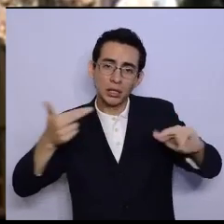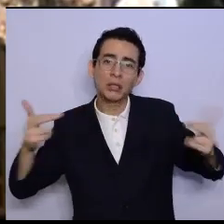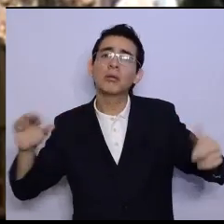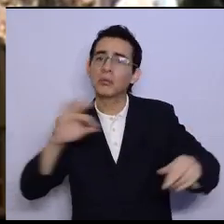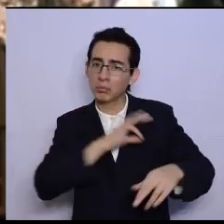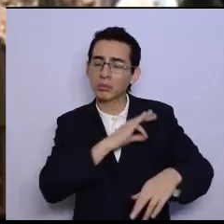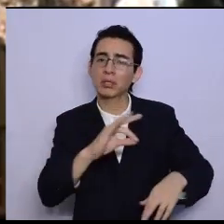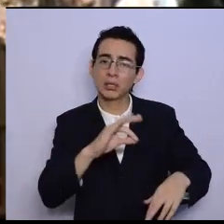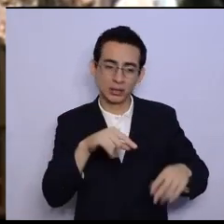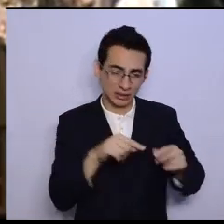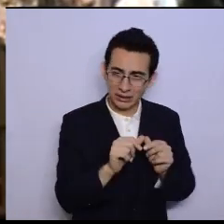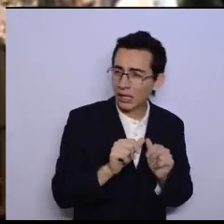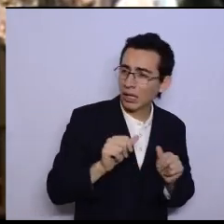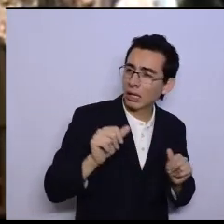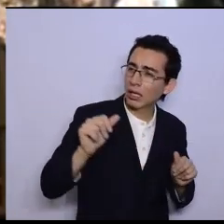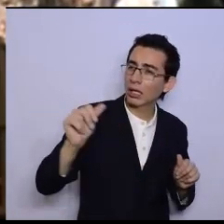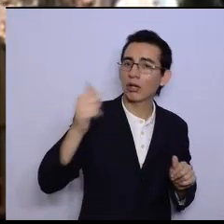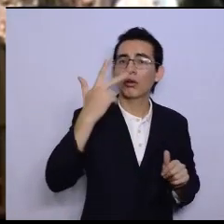8 kilómetros.